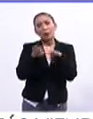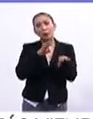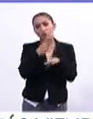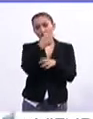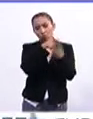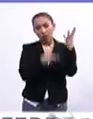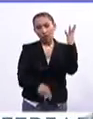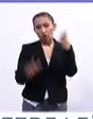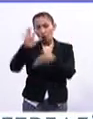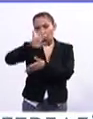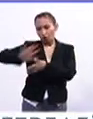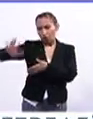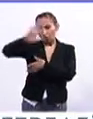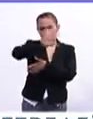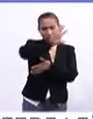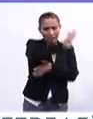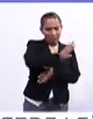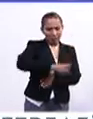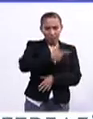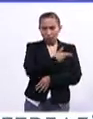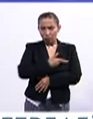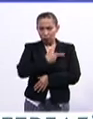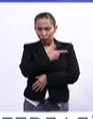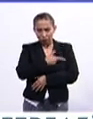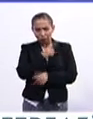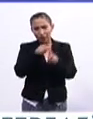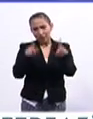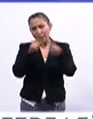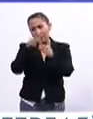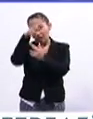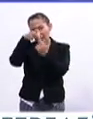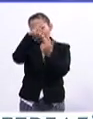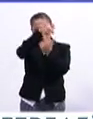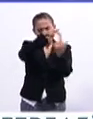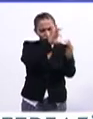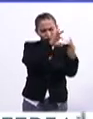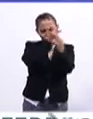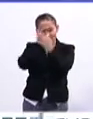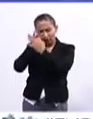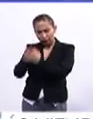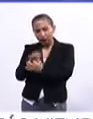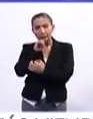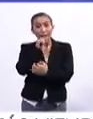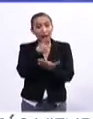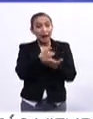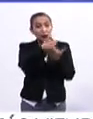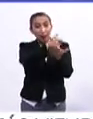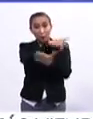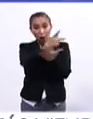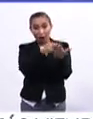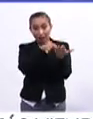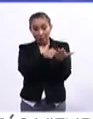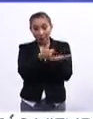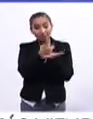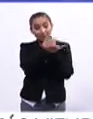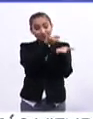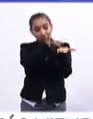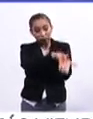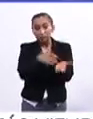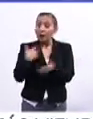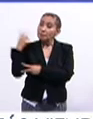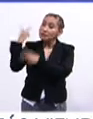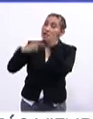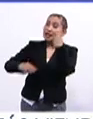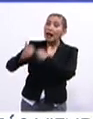con 4 continentes, lo cual nos da mucho gusto y se está trabajando con distintas regiones. Y al mismo tiempo permite este programa de movilidad recibir